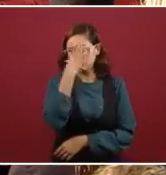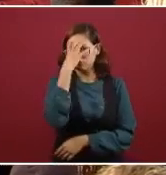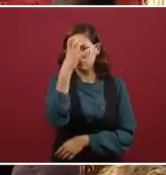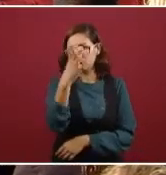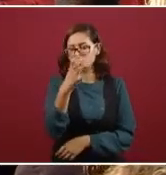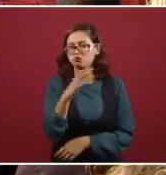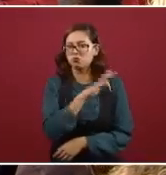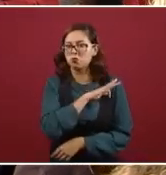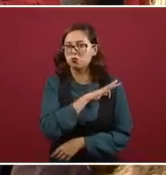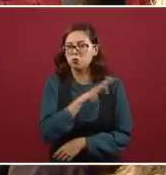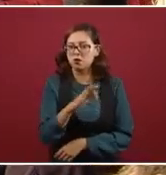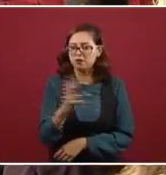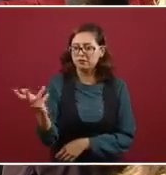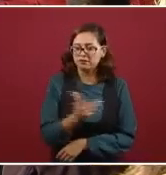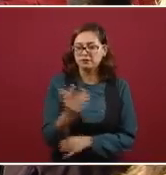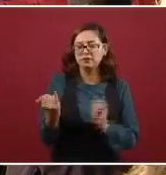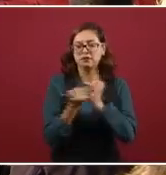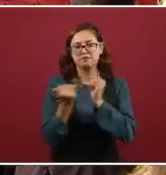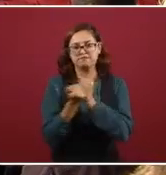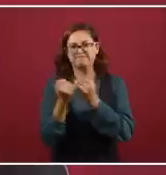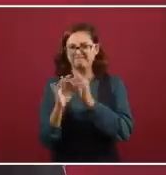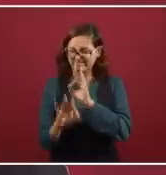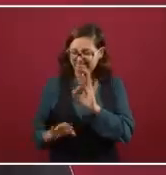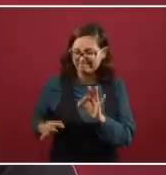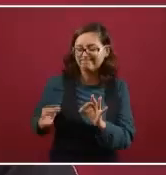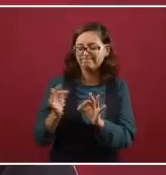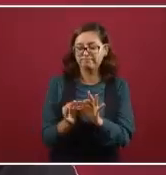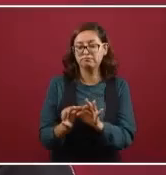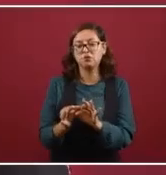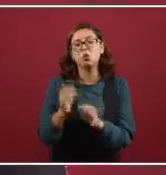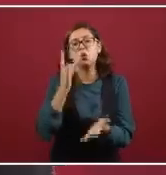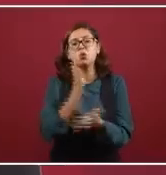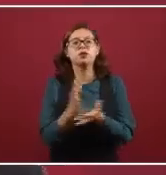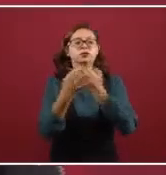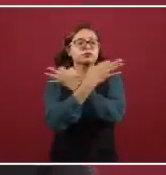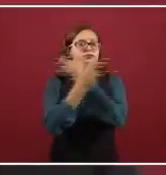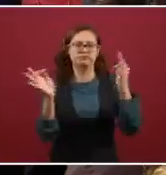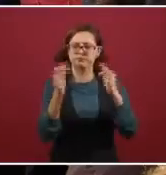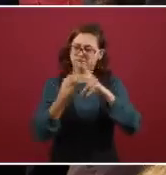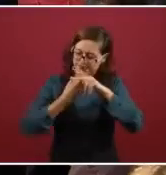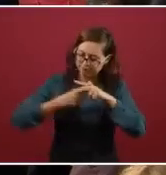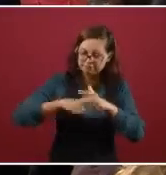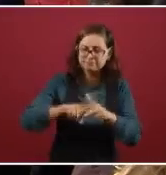efectivo, que no quede en una declaración, sino en un proceso legal.